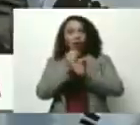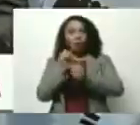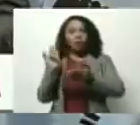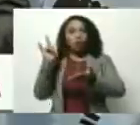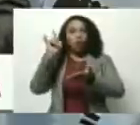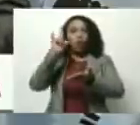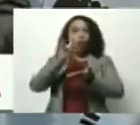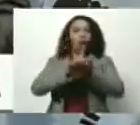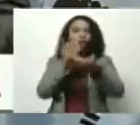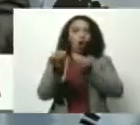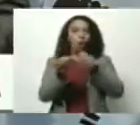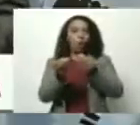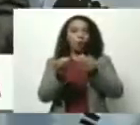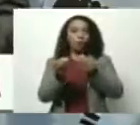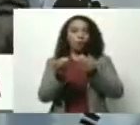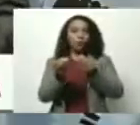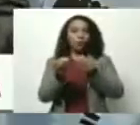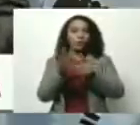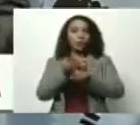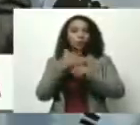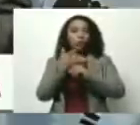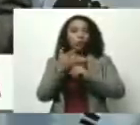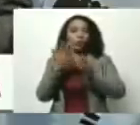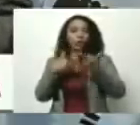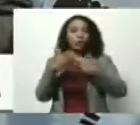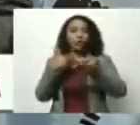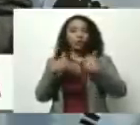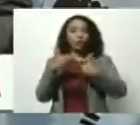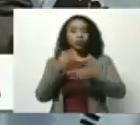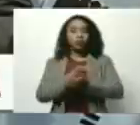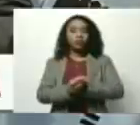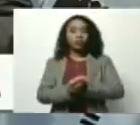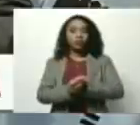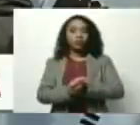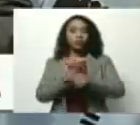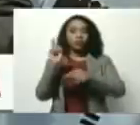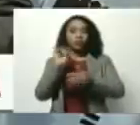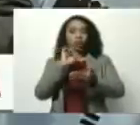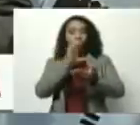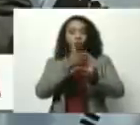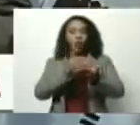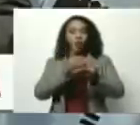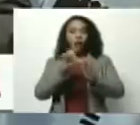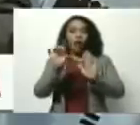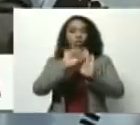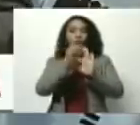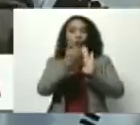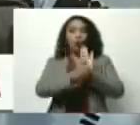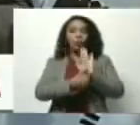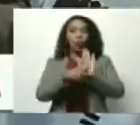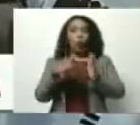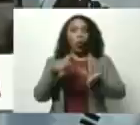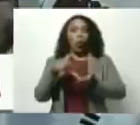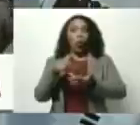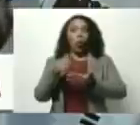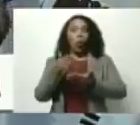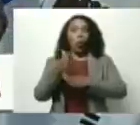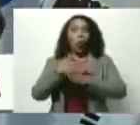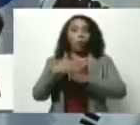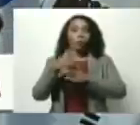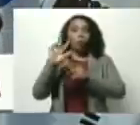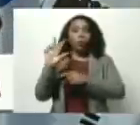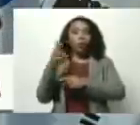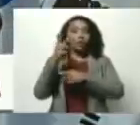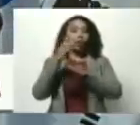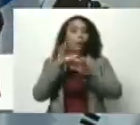aéreo, así como de la situación de los servicios. Este documento había sido compartido con un tercero,